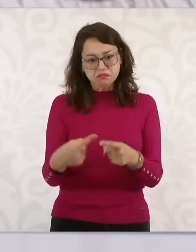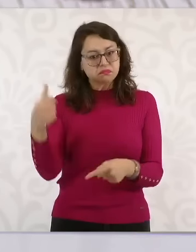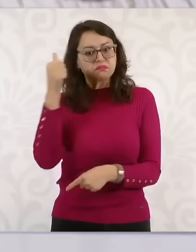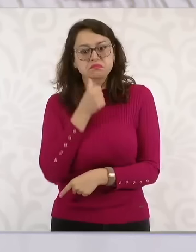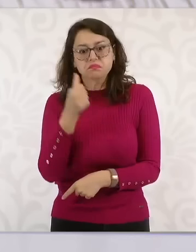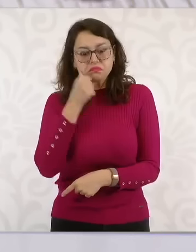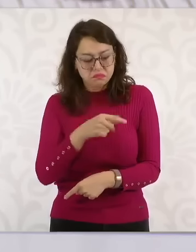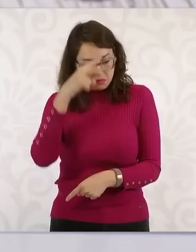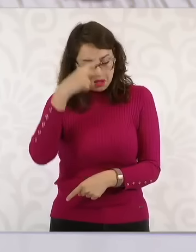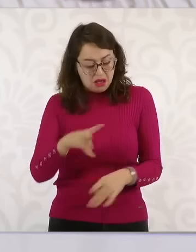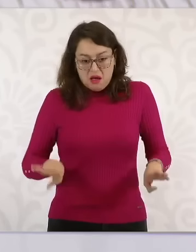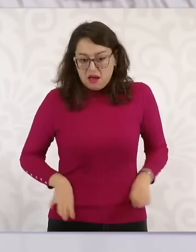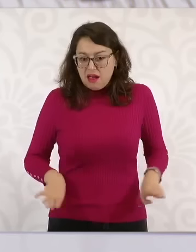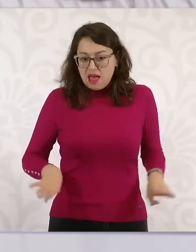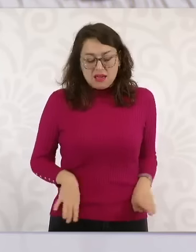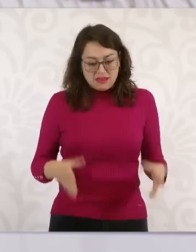cómo somos los mexicanos.